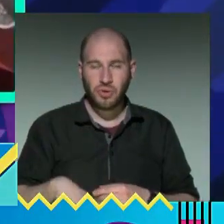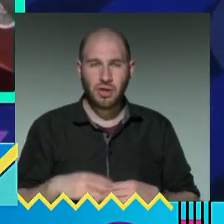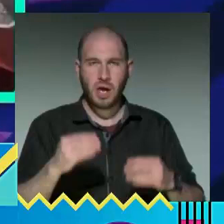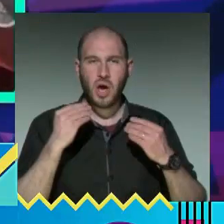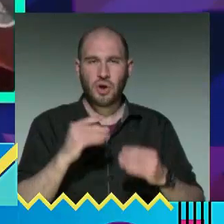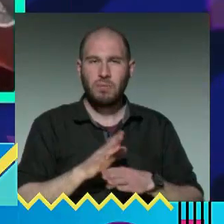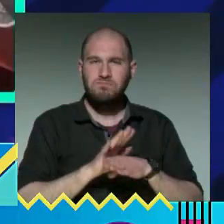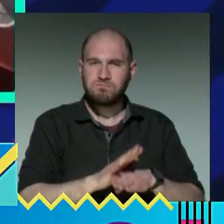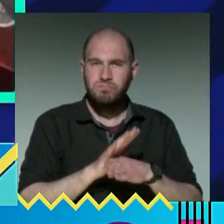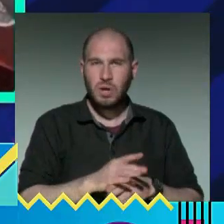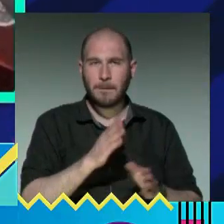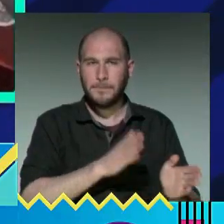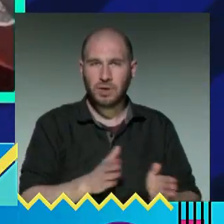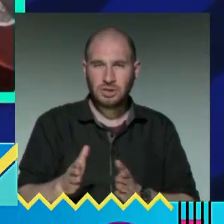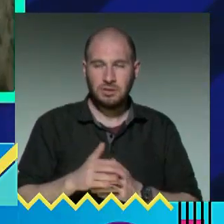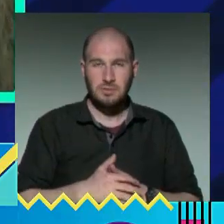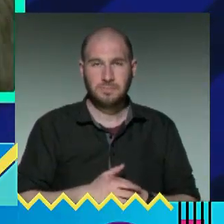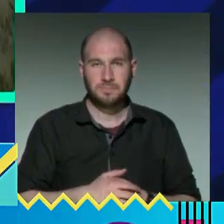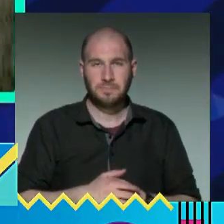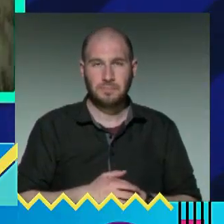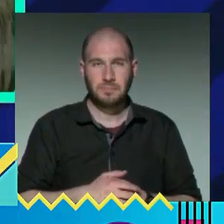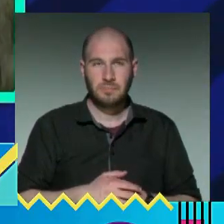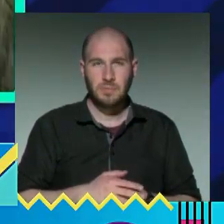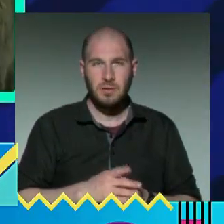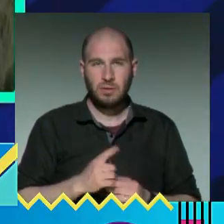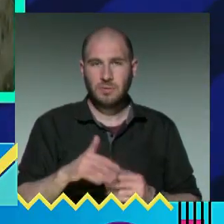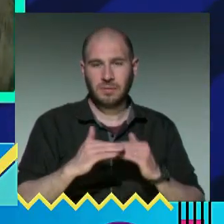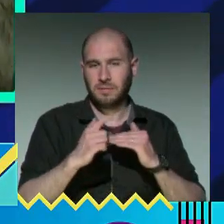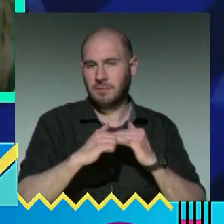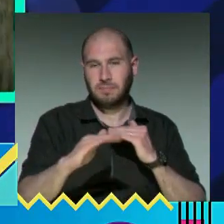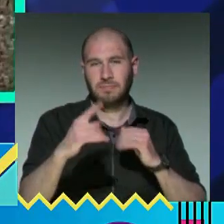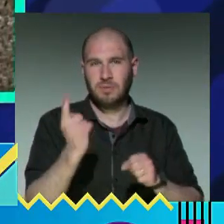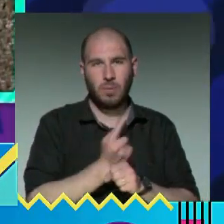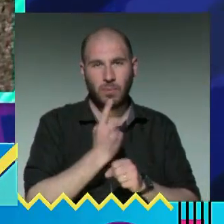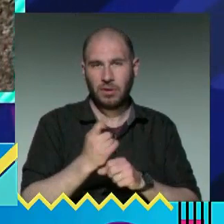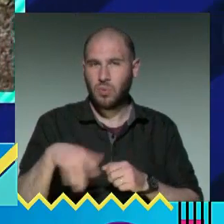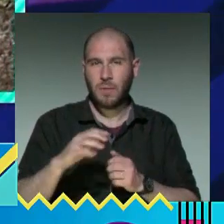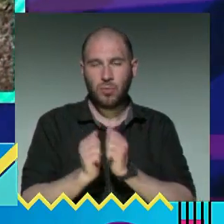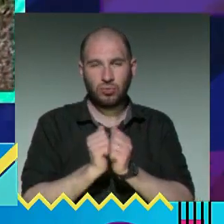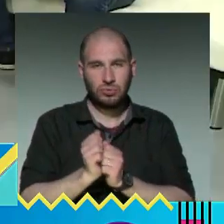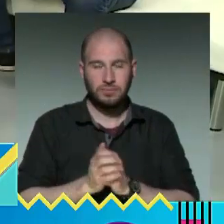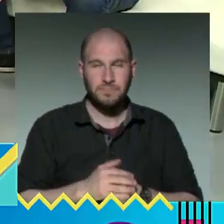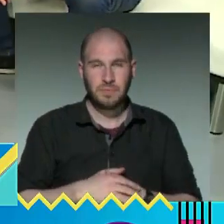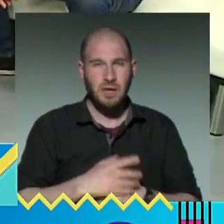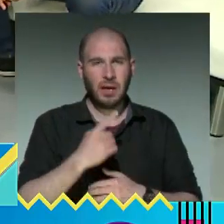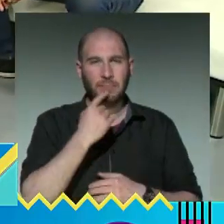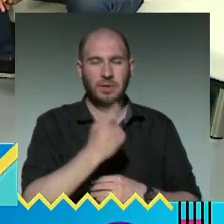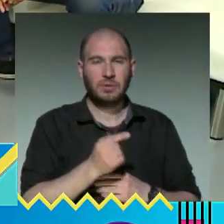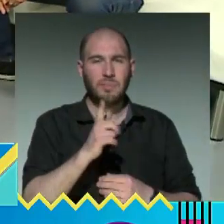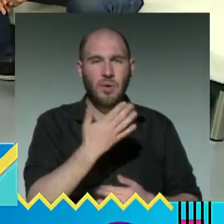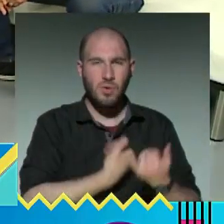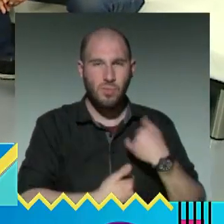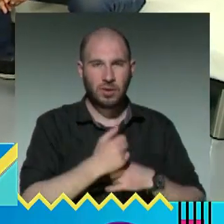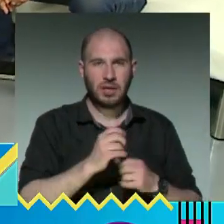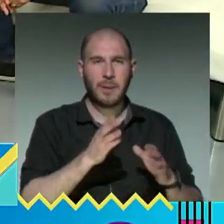la presión de estos procesos generan la insostenibilidad de estos productores. Javier, y con esta mención que